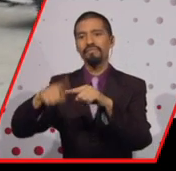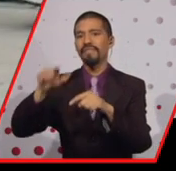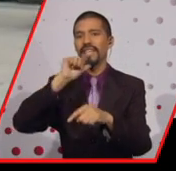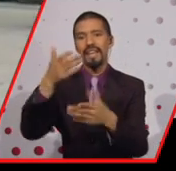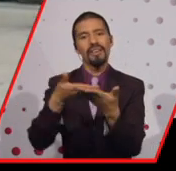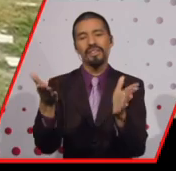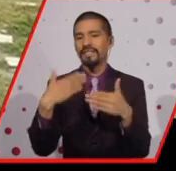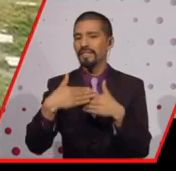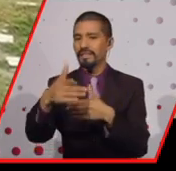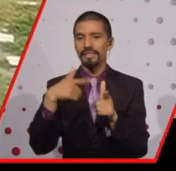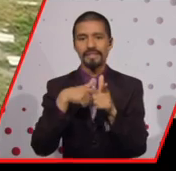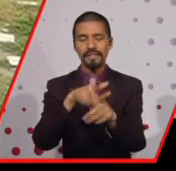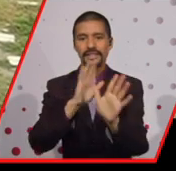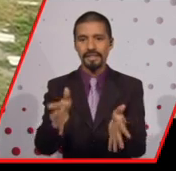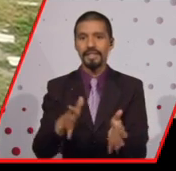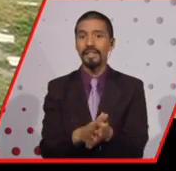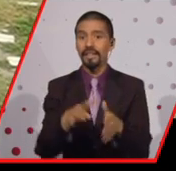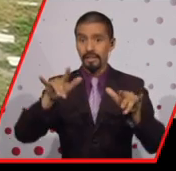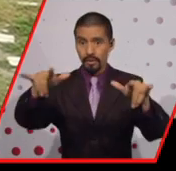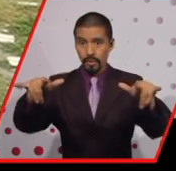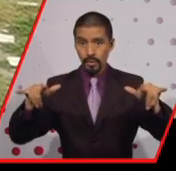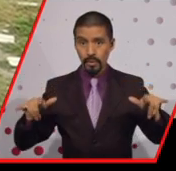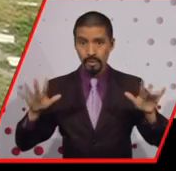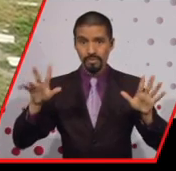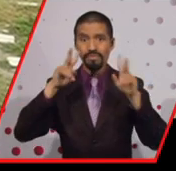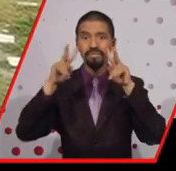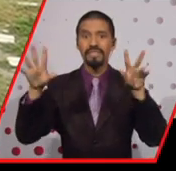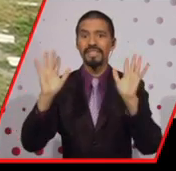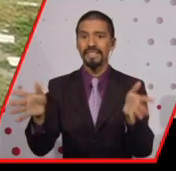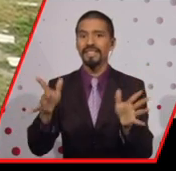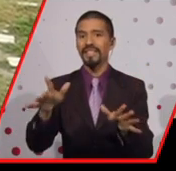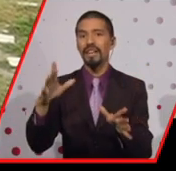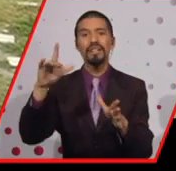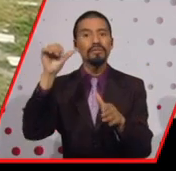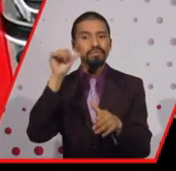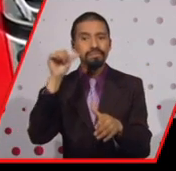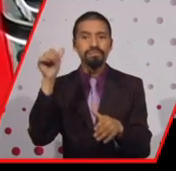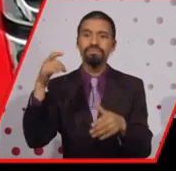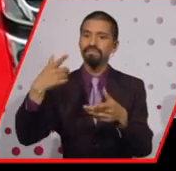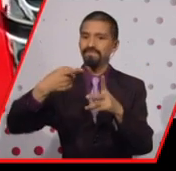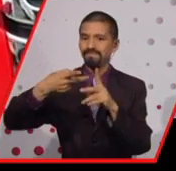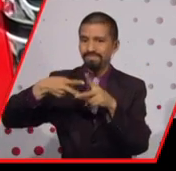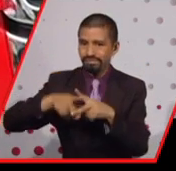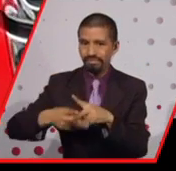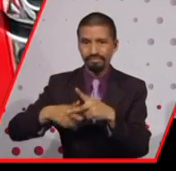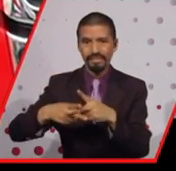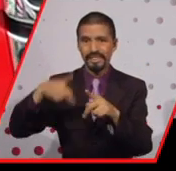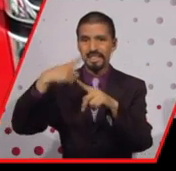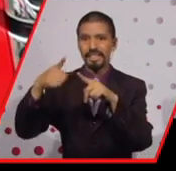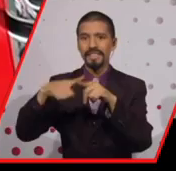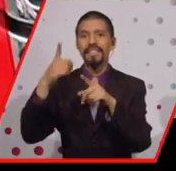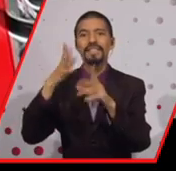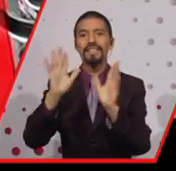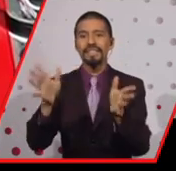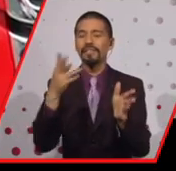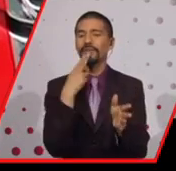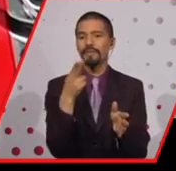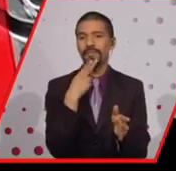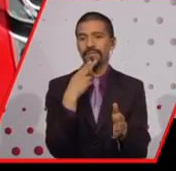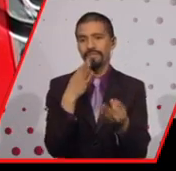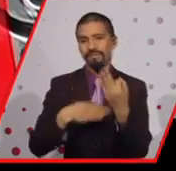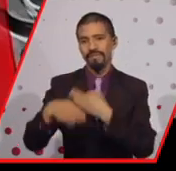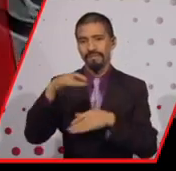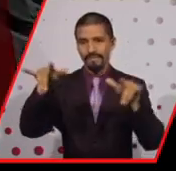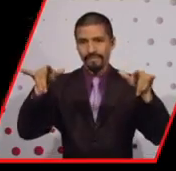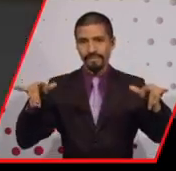estacionamiento permanente. Y sobre el camellón ya se dejan ver llantas y basura de elementos mecánicos de las unidades que ocupan este lugar de manera irregular. En